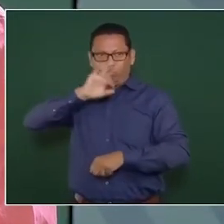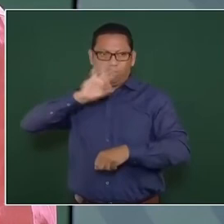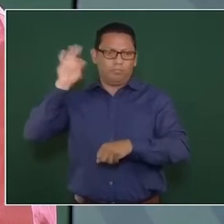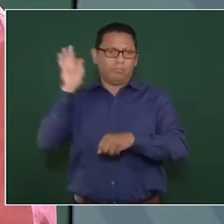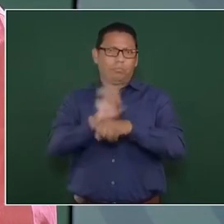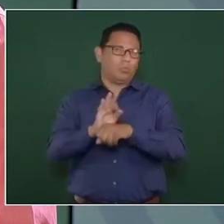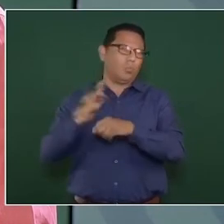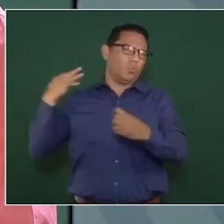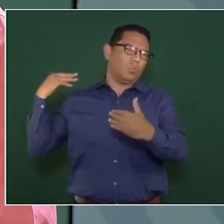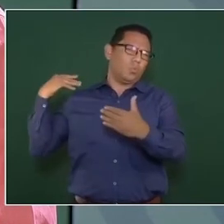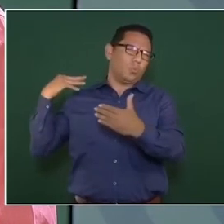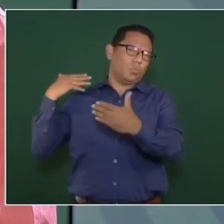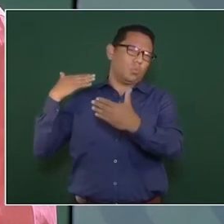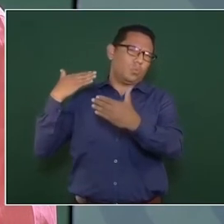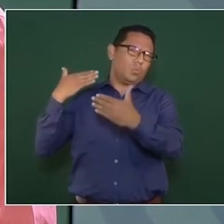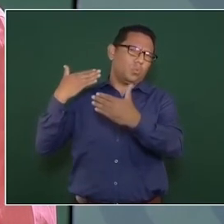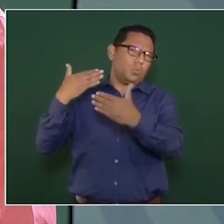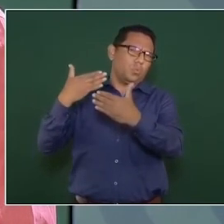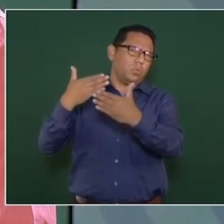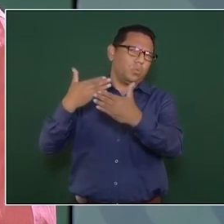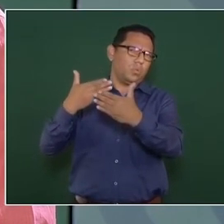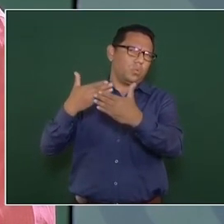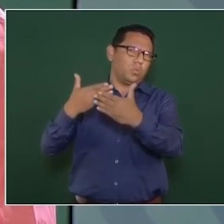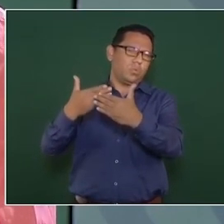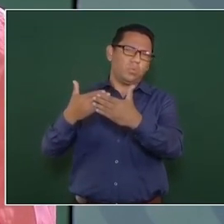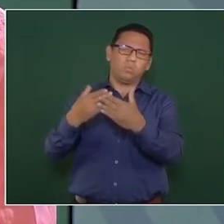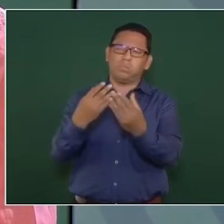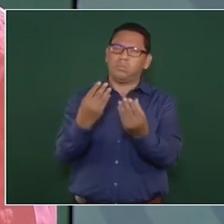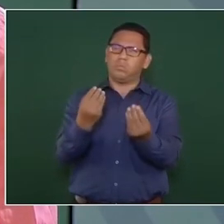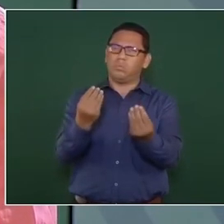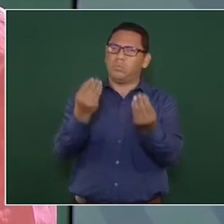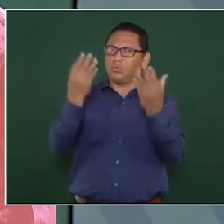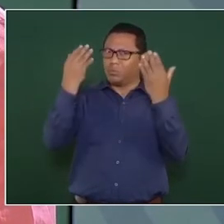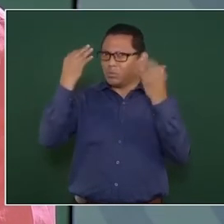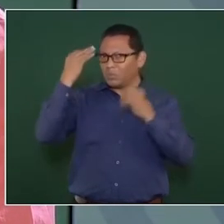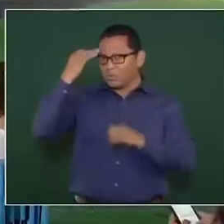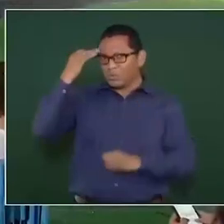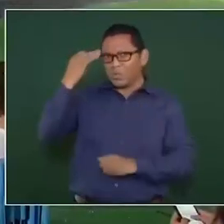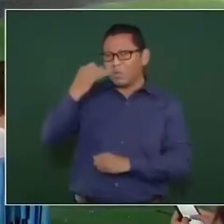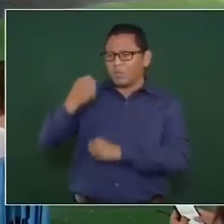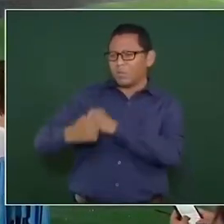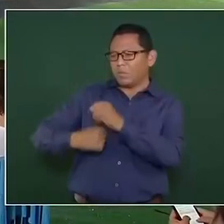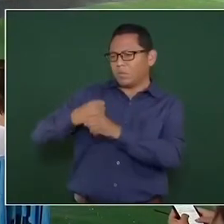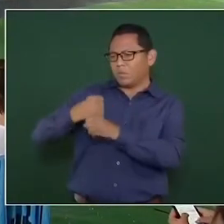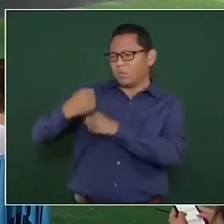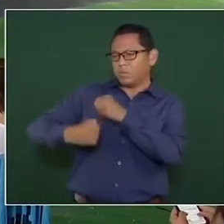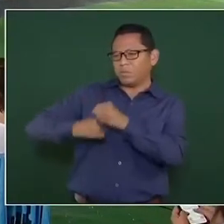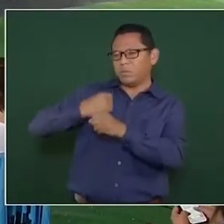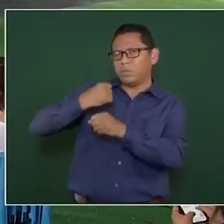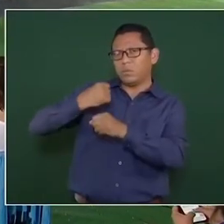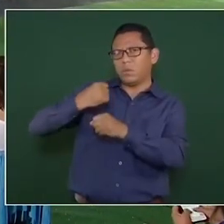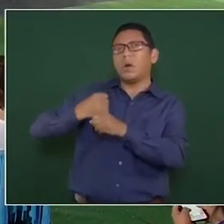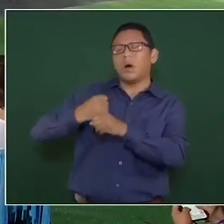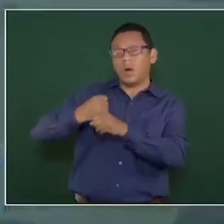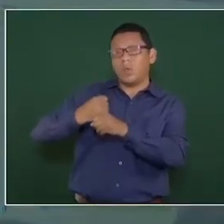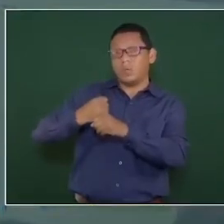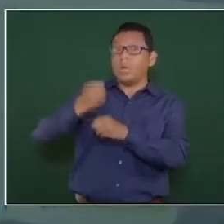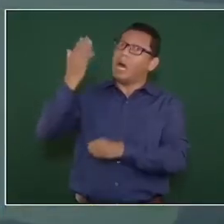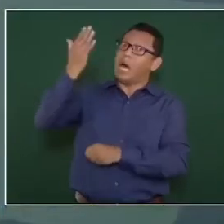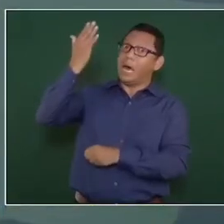que data de muchos años, que tuvo su mejor